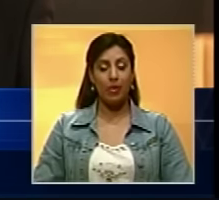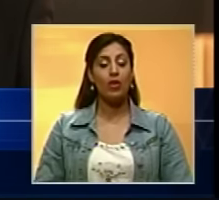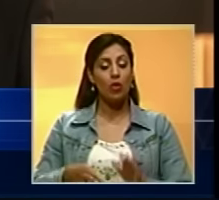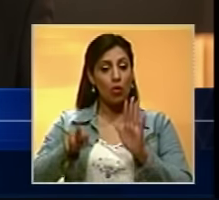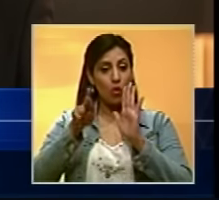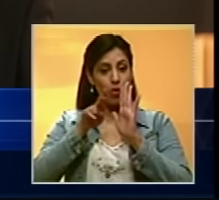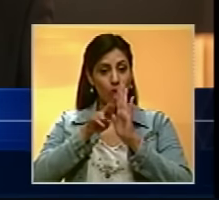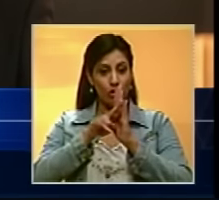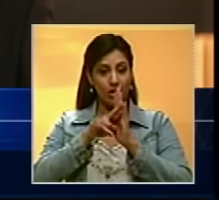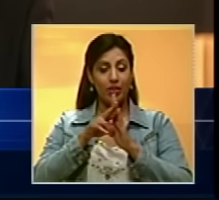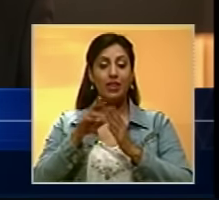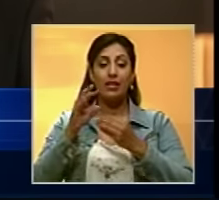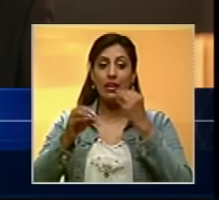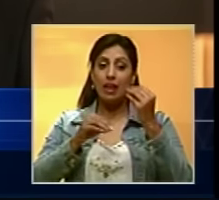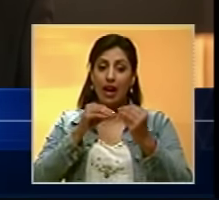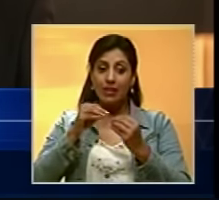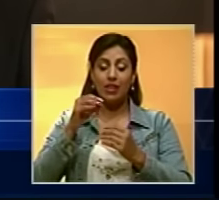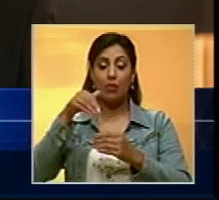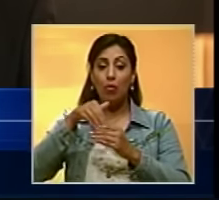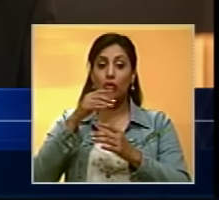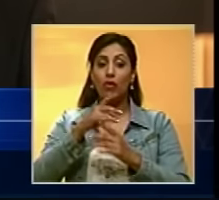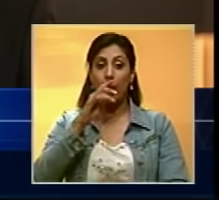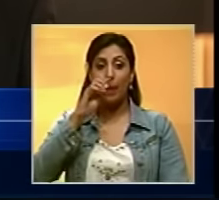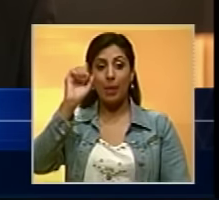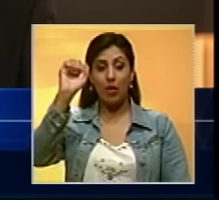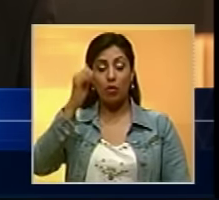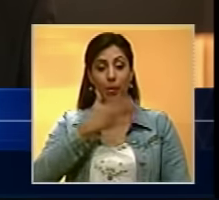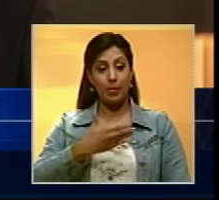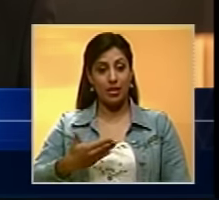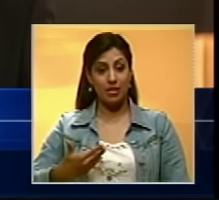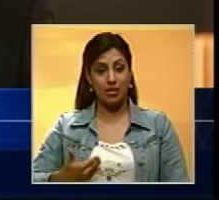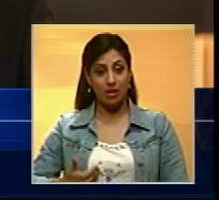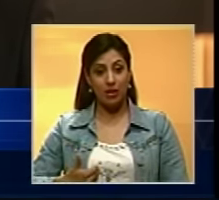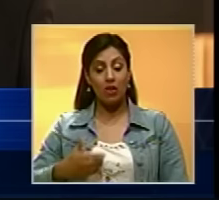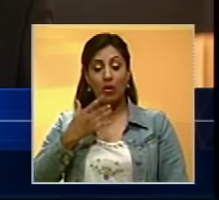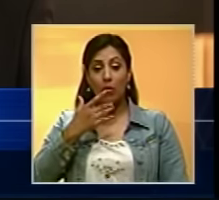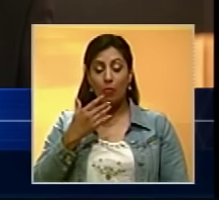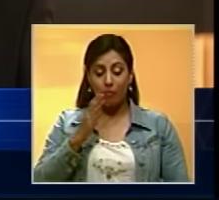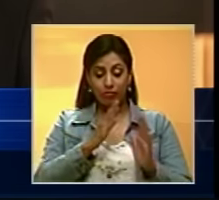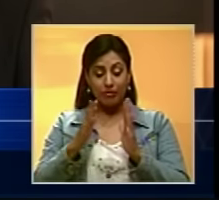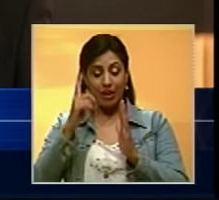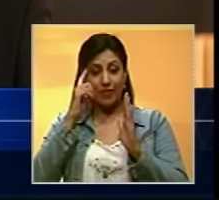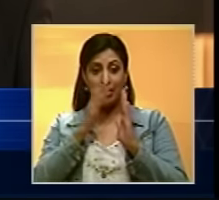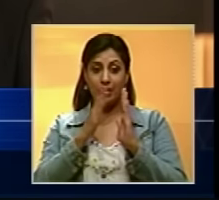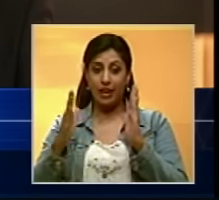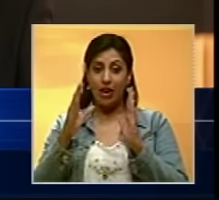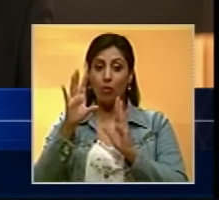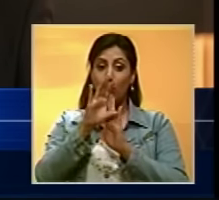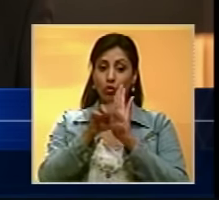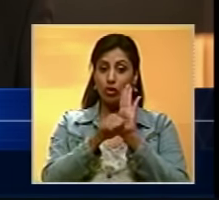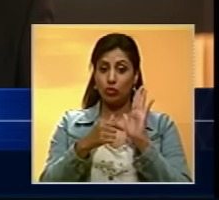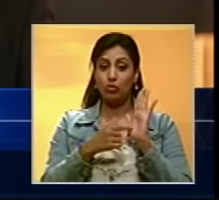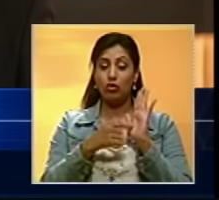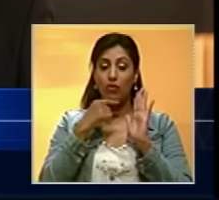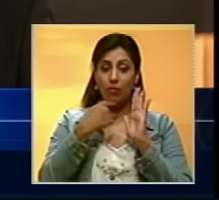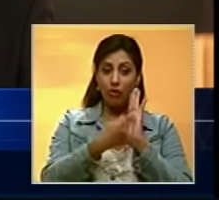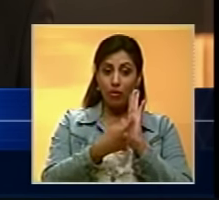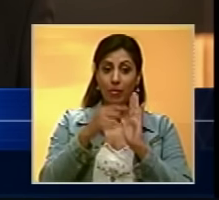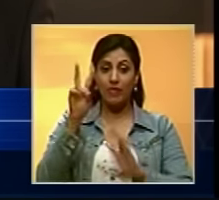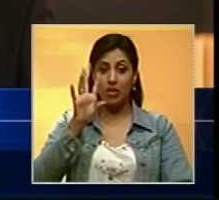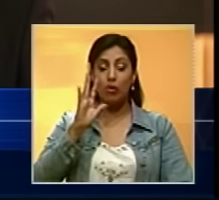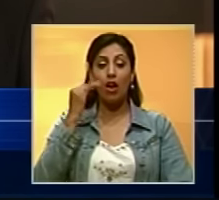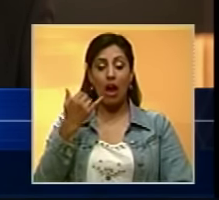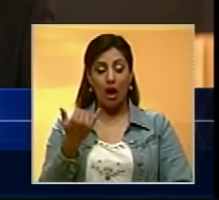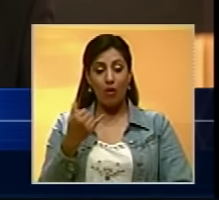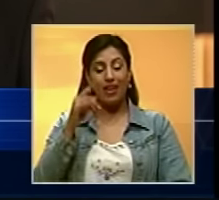reiteramos que la realización del referéndum revocatorio presidencial en los plazos establecidos por la Constitución venezolana